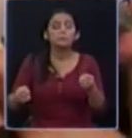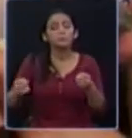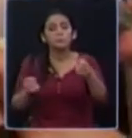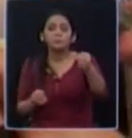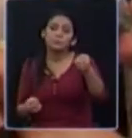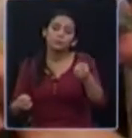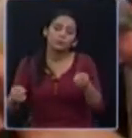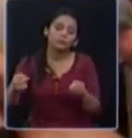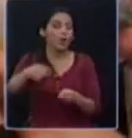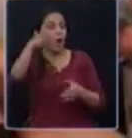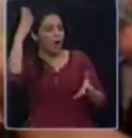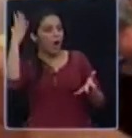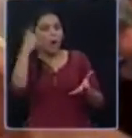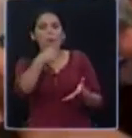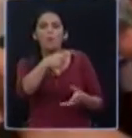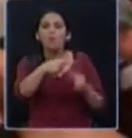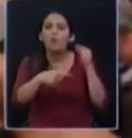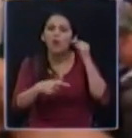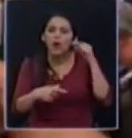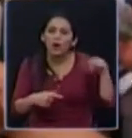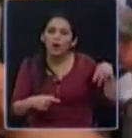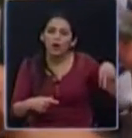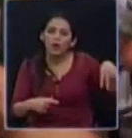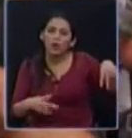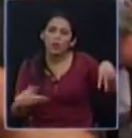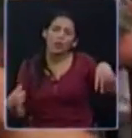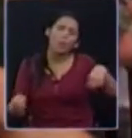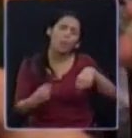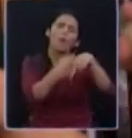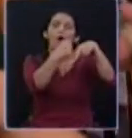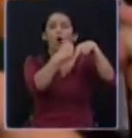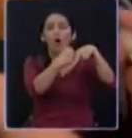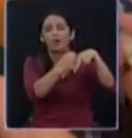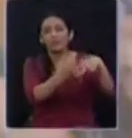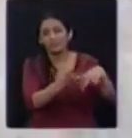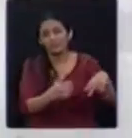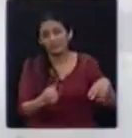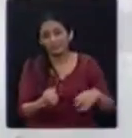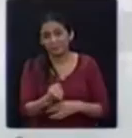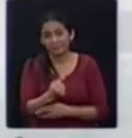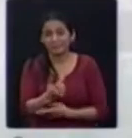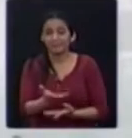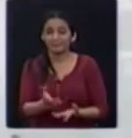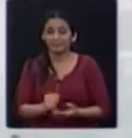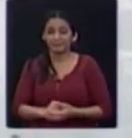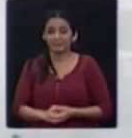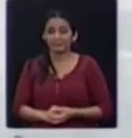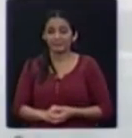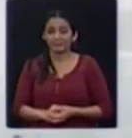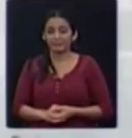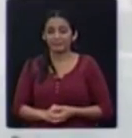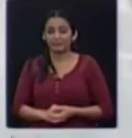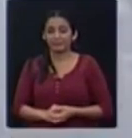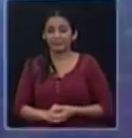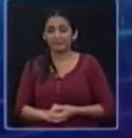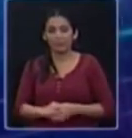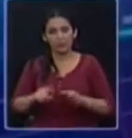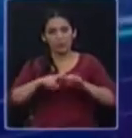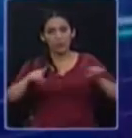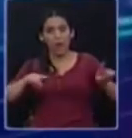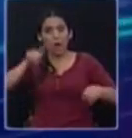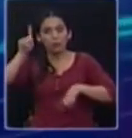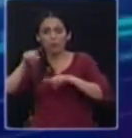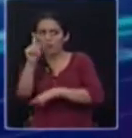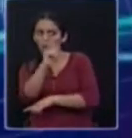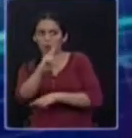no se percata que la señora va pasando así, la arrolla con la llanta adelante y la llanta de atrás. No obstante, otras personas dieron una versión diferente del